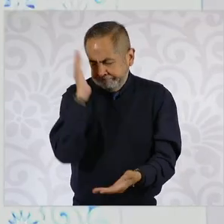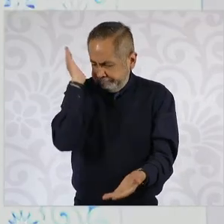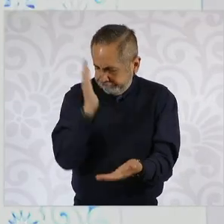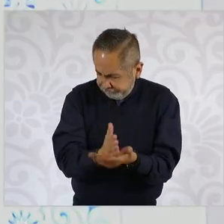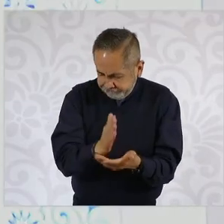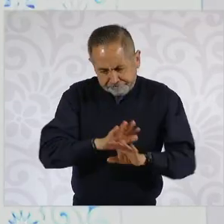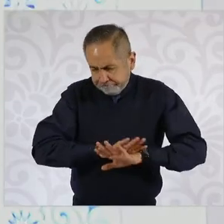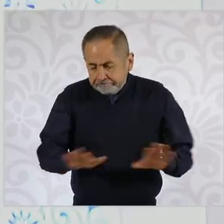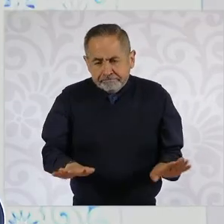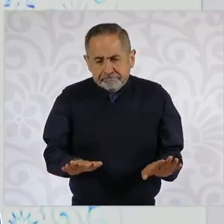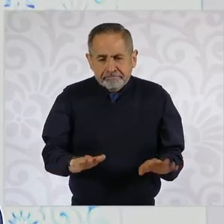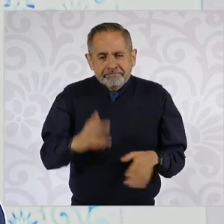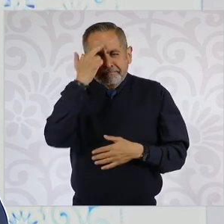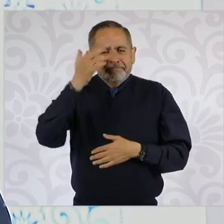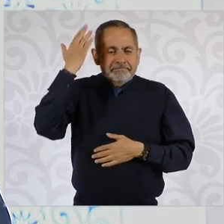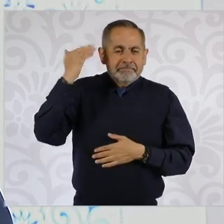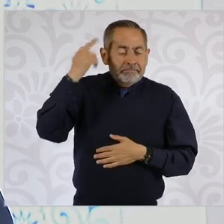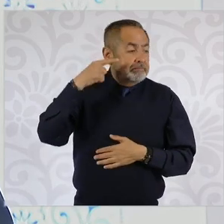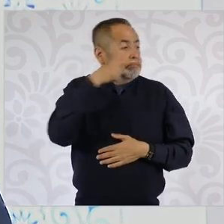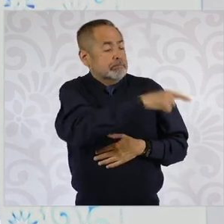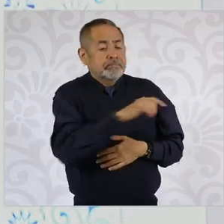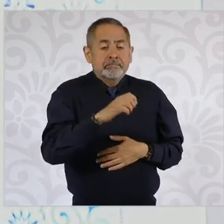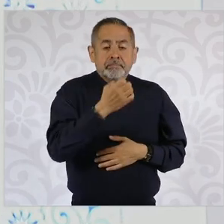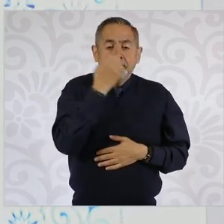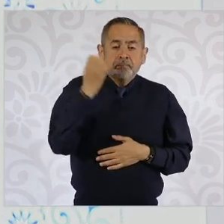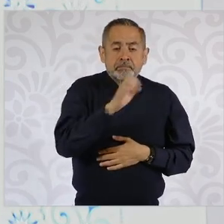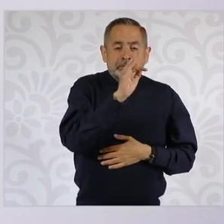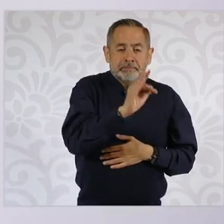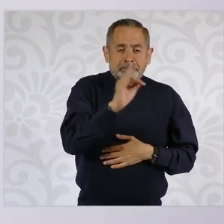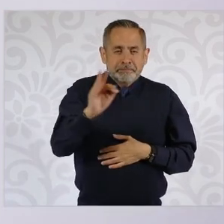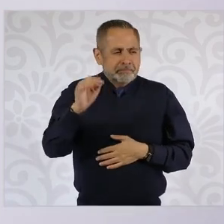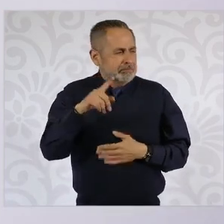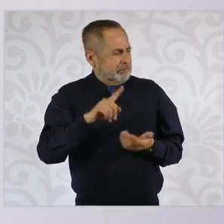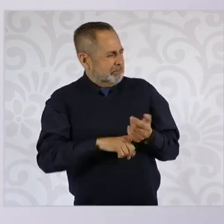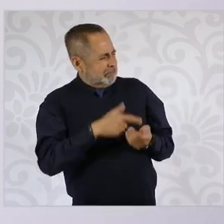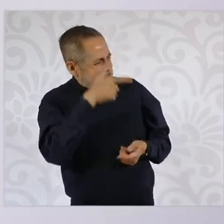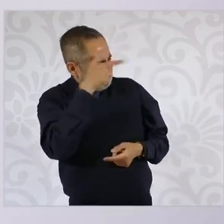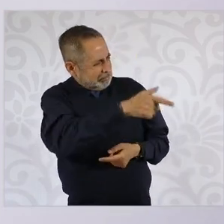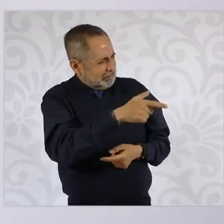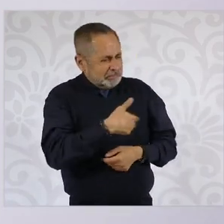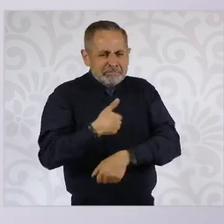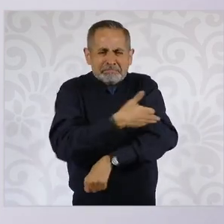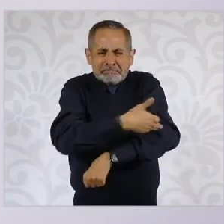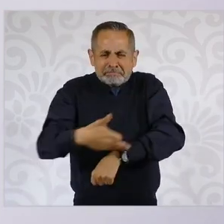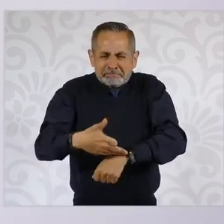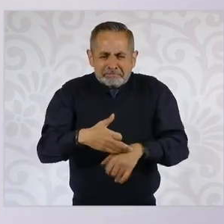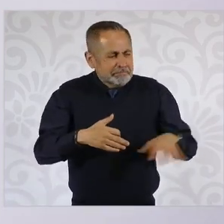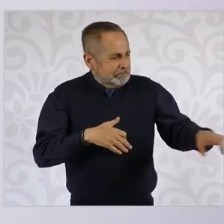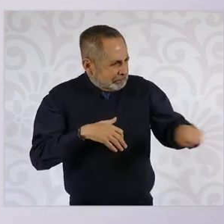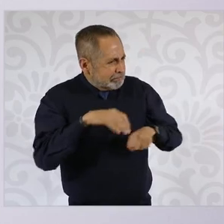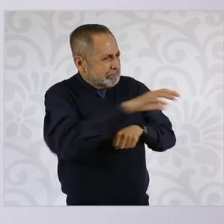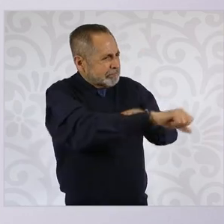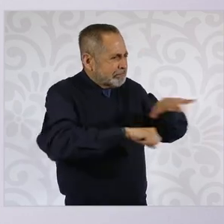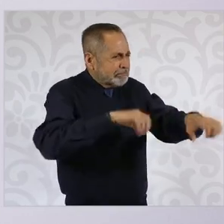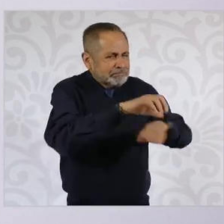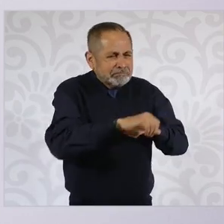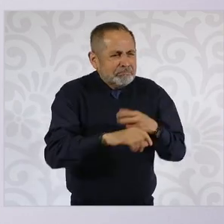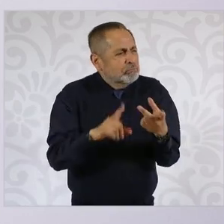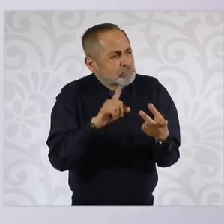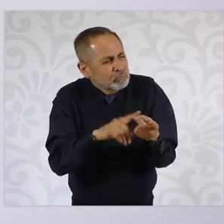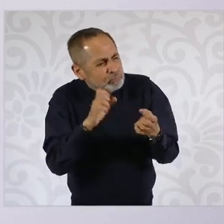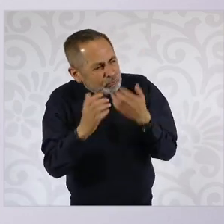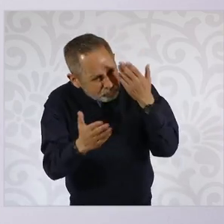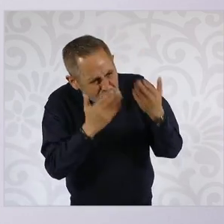porque se dice que había una carrera judicial. Bueno, veamos el nepotismo que hay en el Poder Judicial. Entonces,